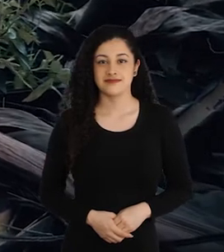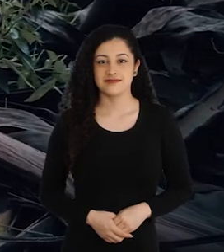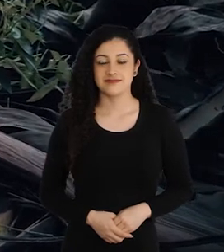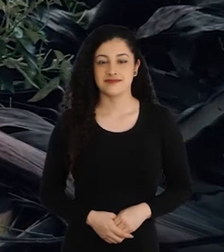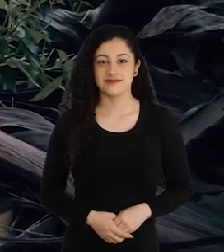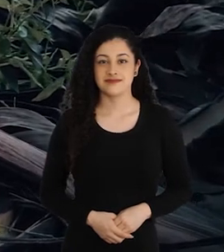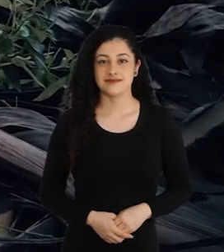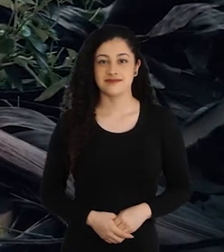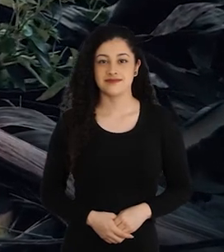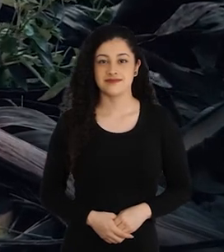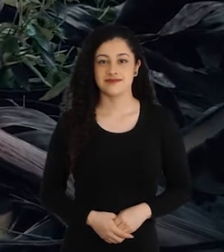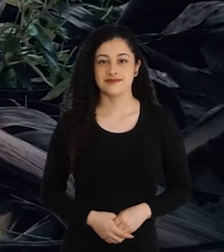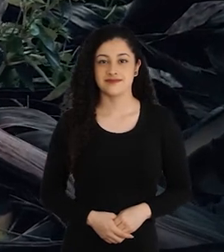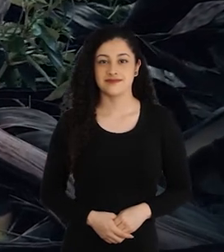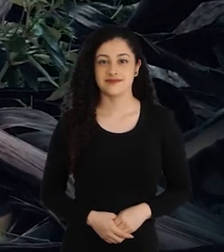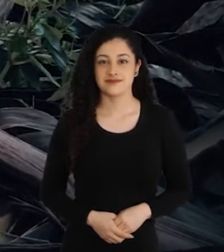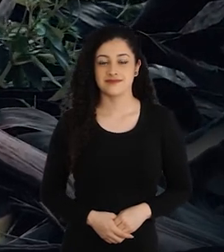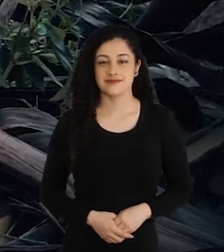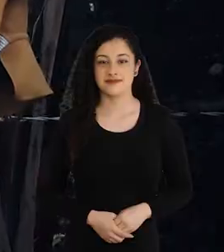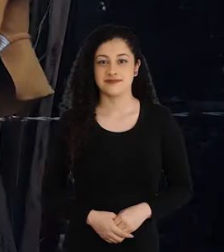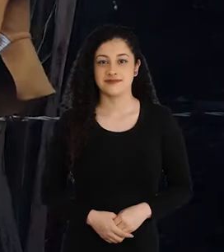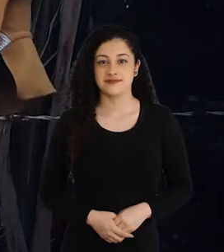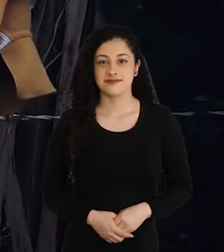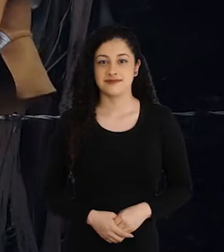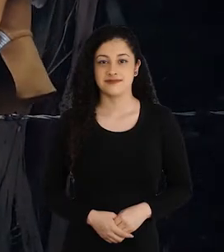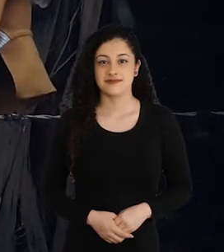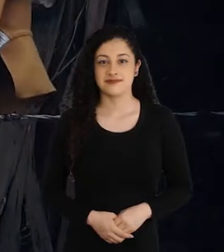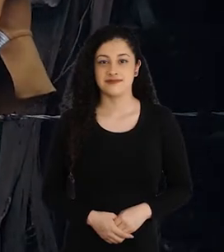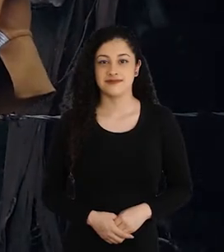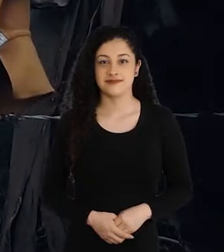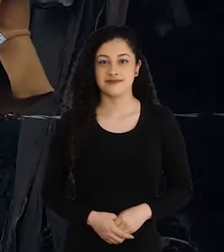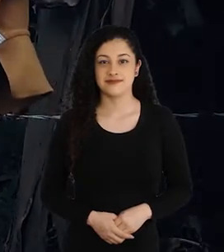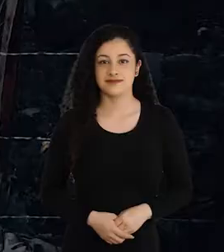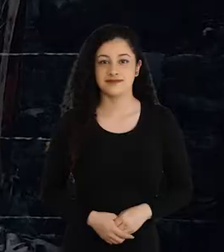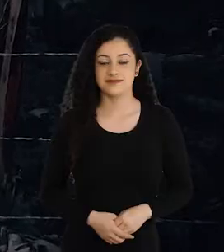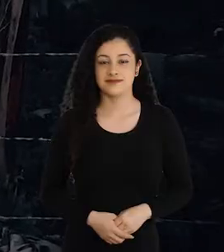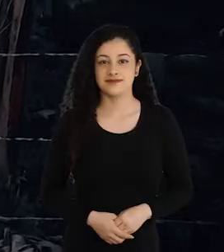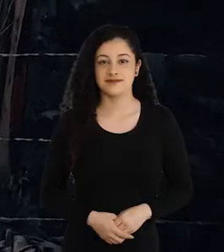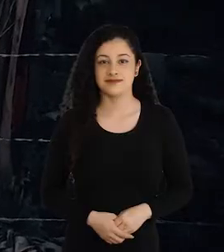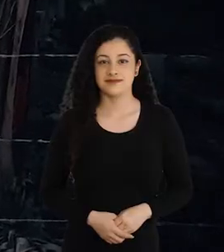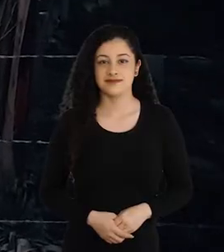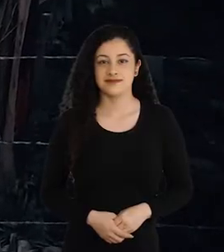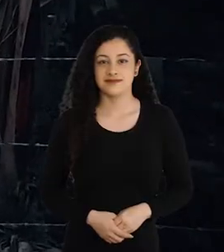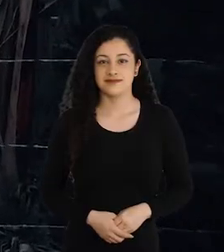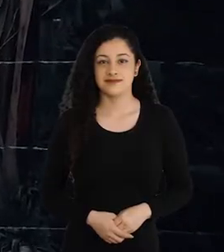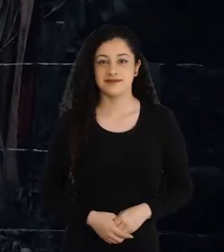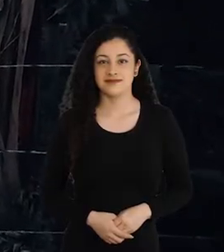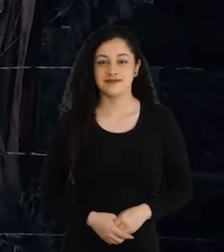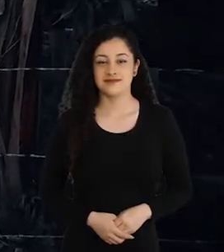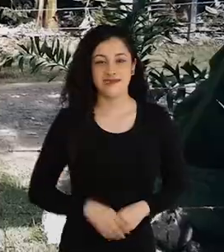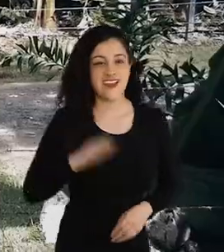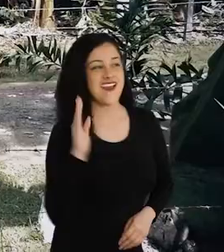este alejándose de la cerca. La camisa de Juan B. está sobre el alambre de púa en la cerca. Un hombre que usa